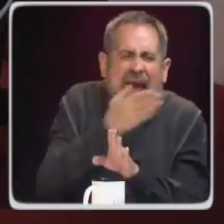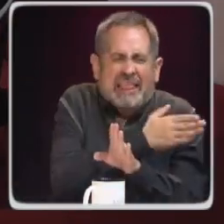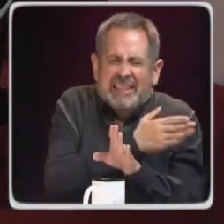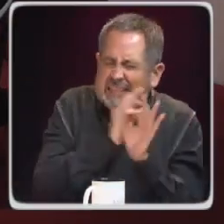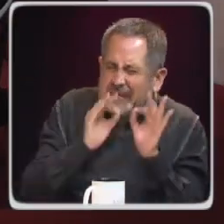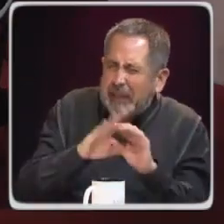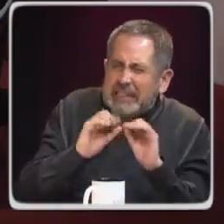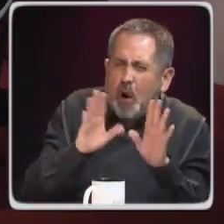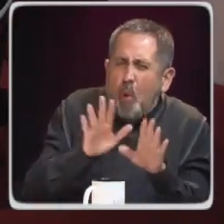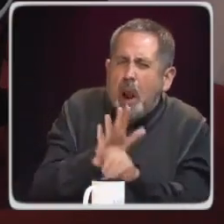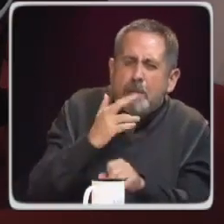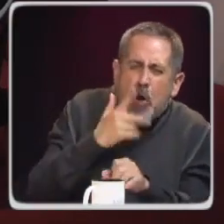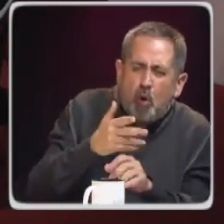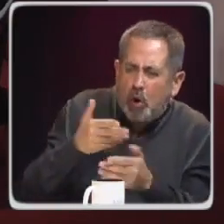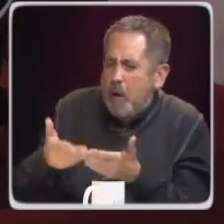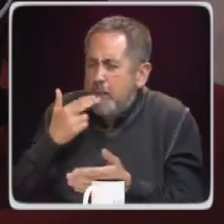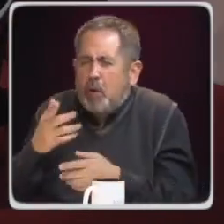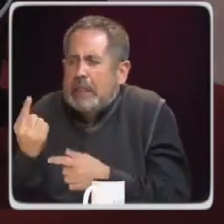ha permitido que mejoren?